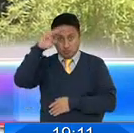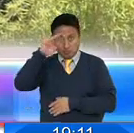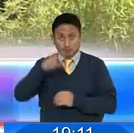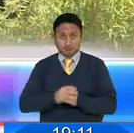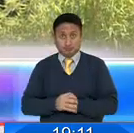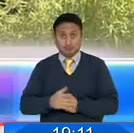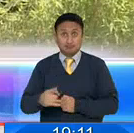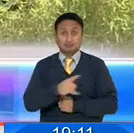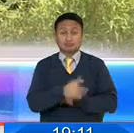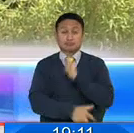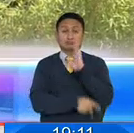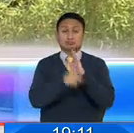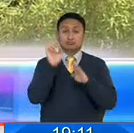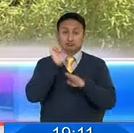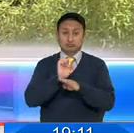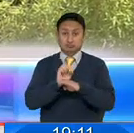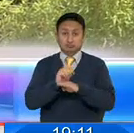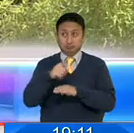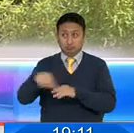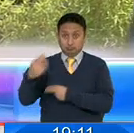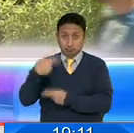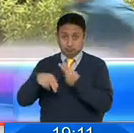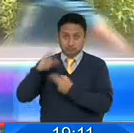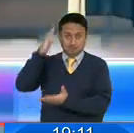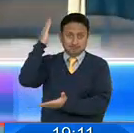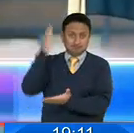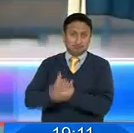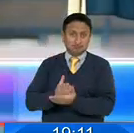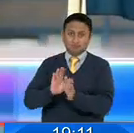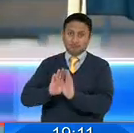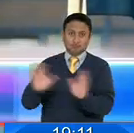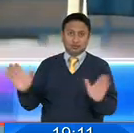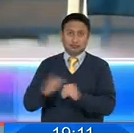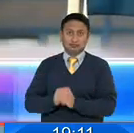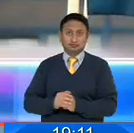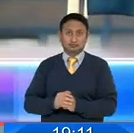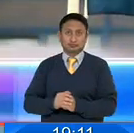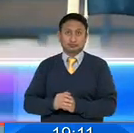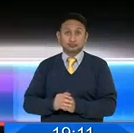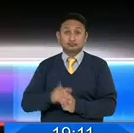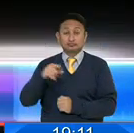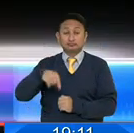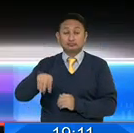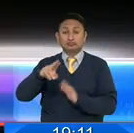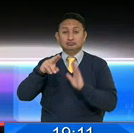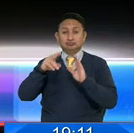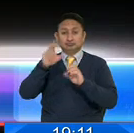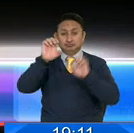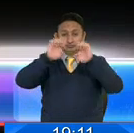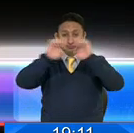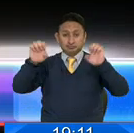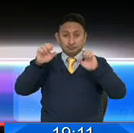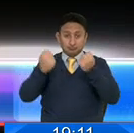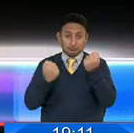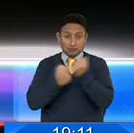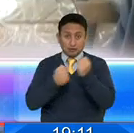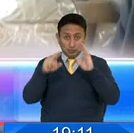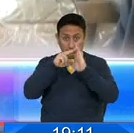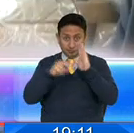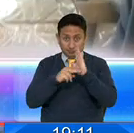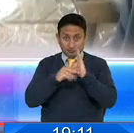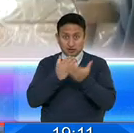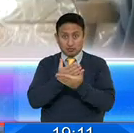Petroecuador le ponga un alto a la multinacional y decida sacarle de su lista de proveedores y clientes. Las